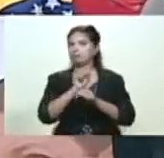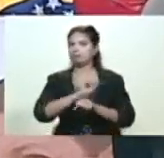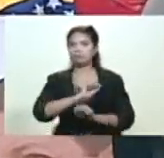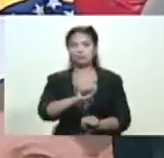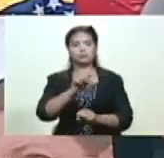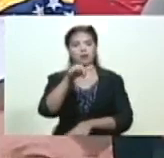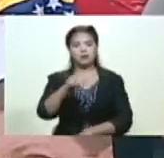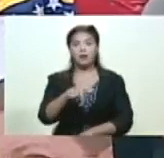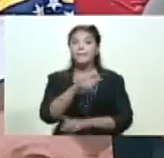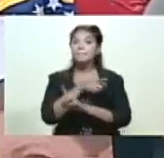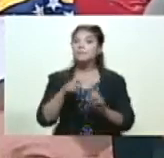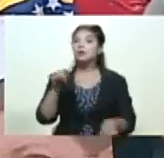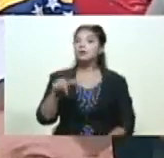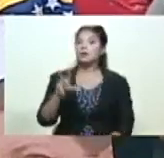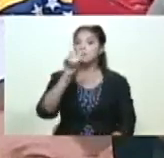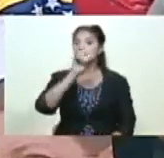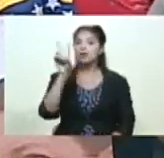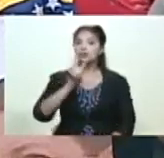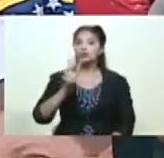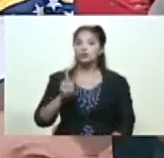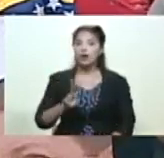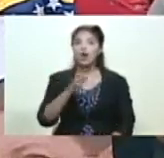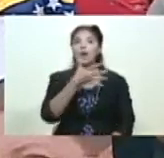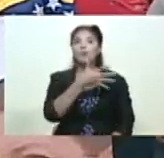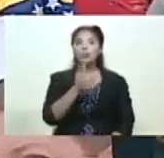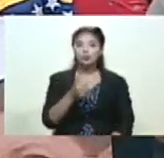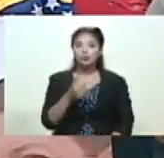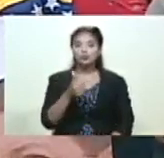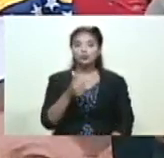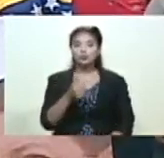Y en Venezuela, la MUD,